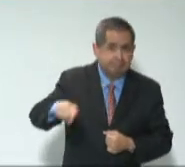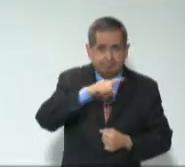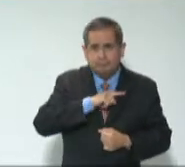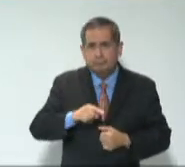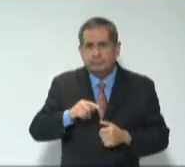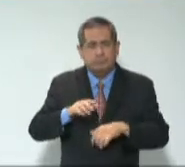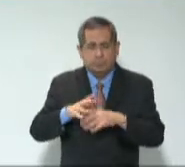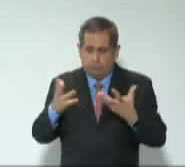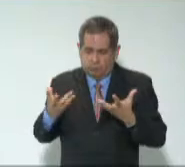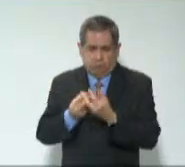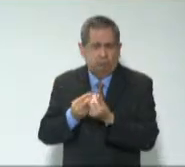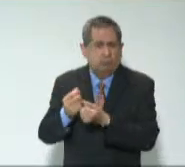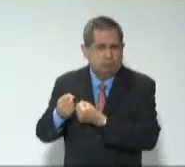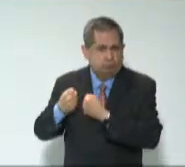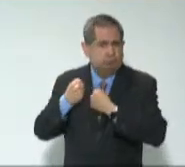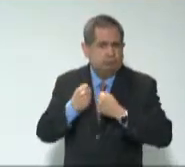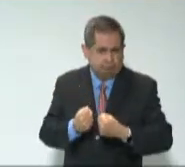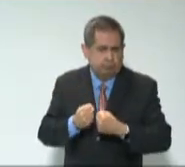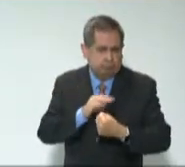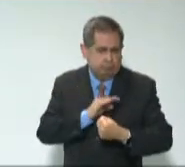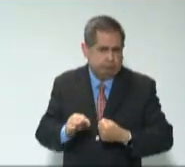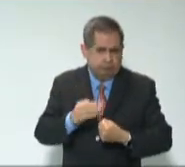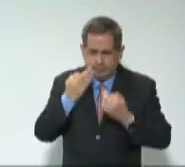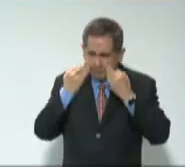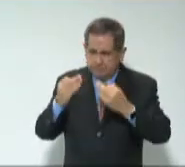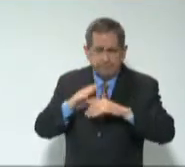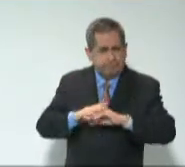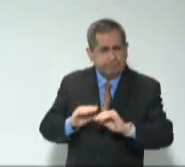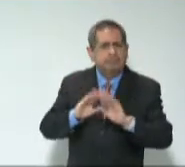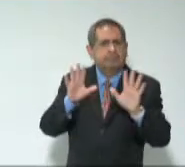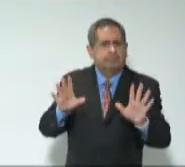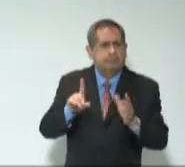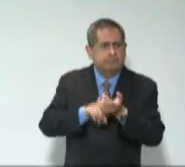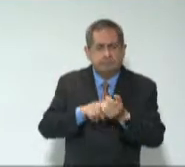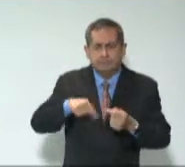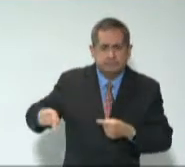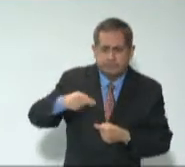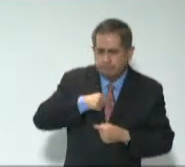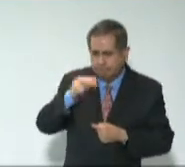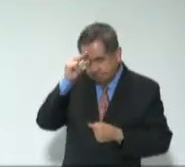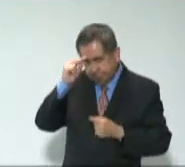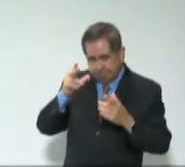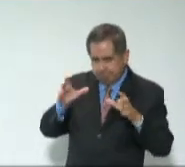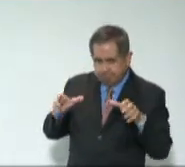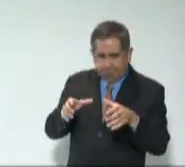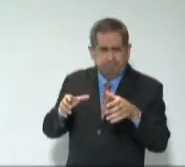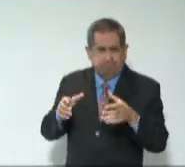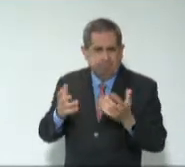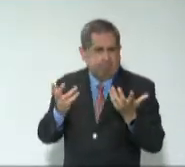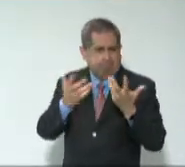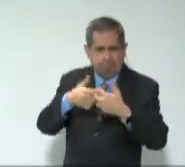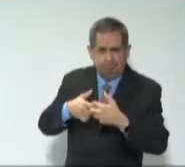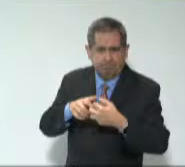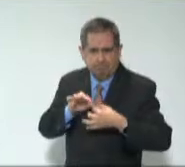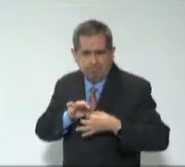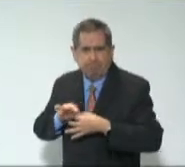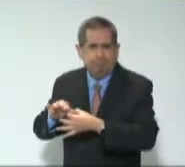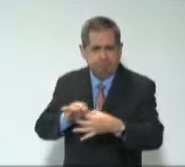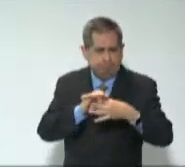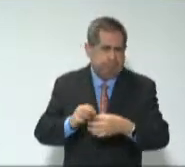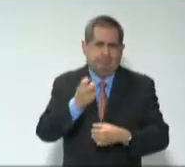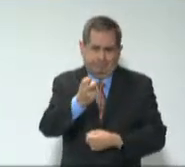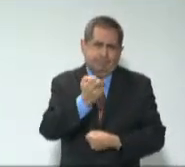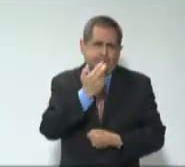somos más fuertes y desde luego ha quedado patente no la necesidad de la inteligencia de la necesidad de una mayor y mejor